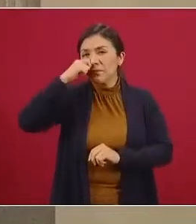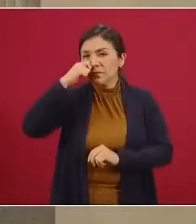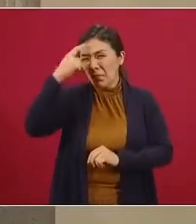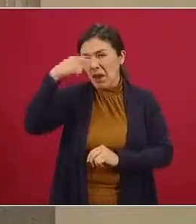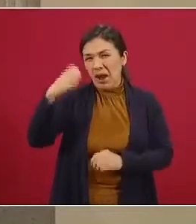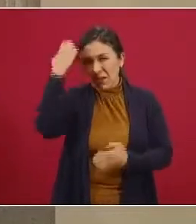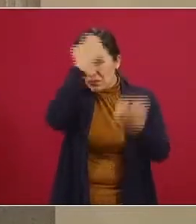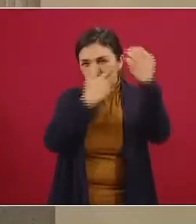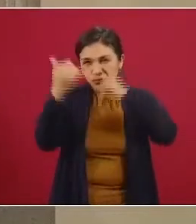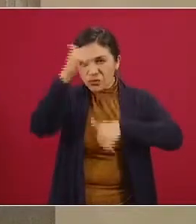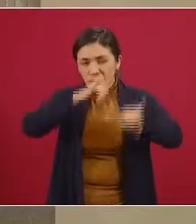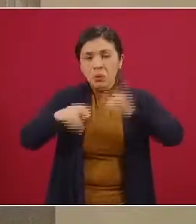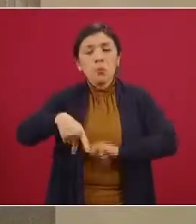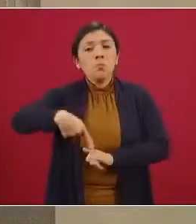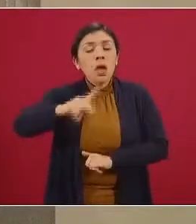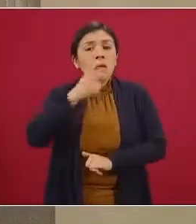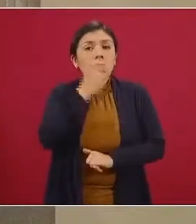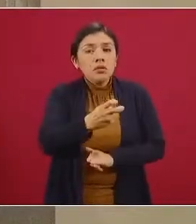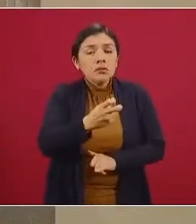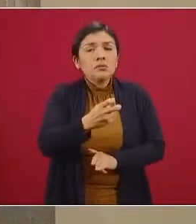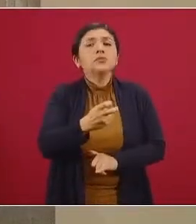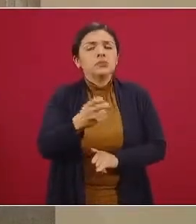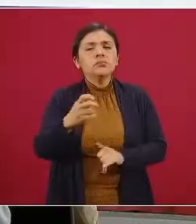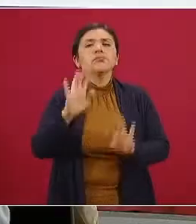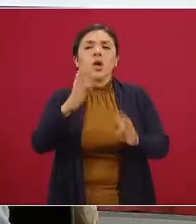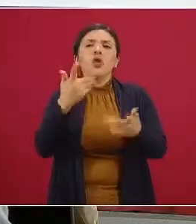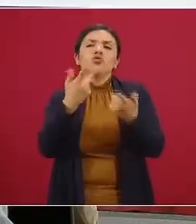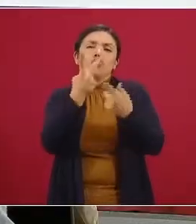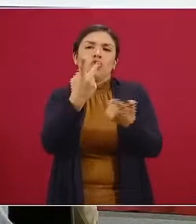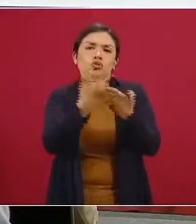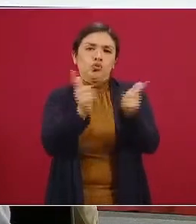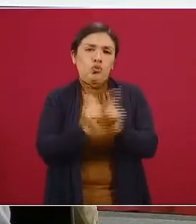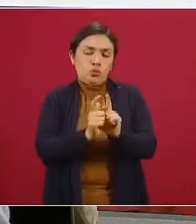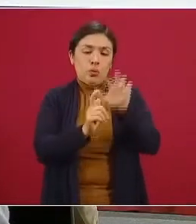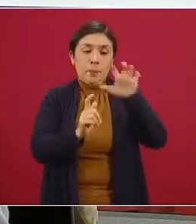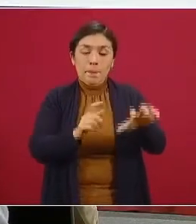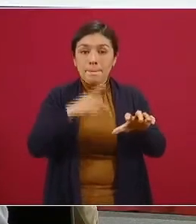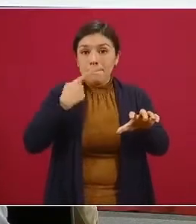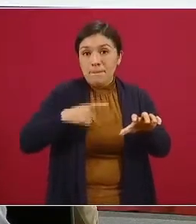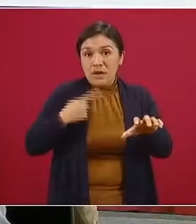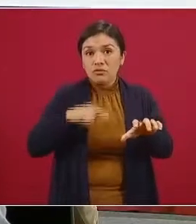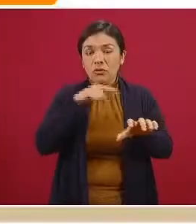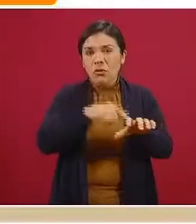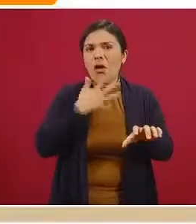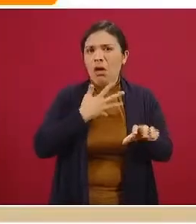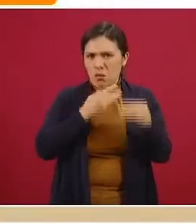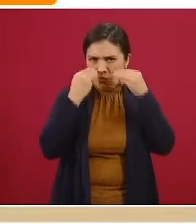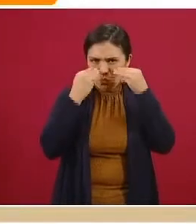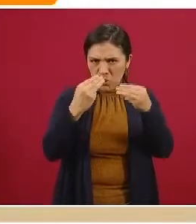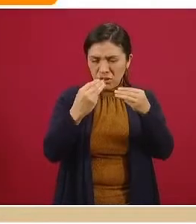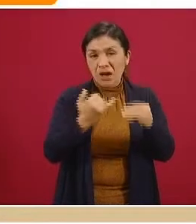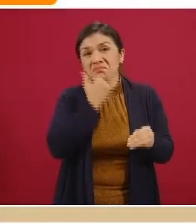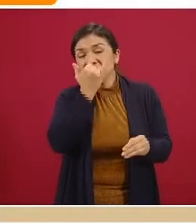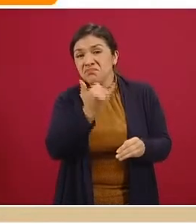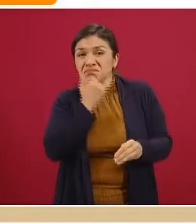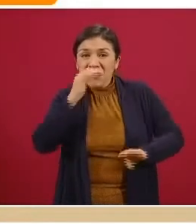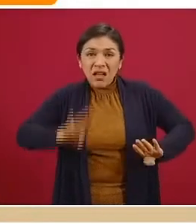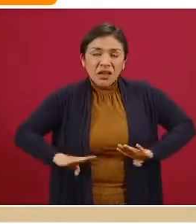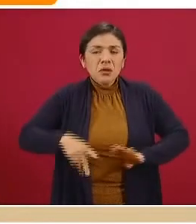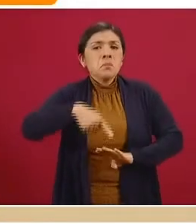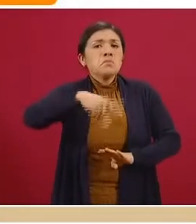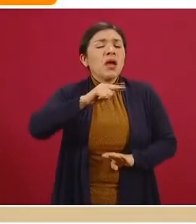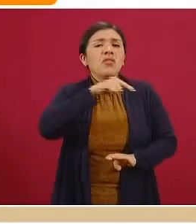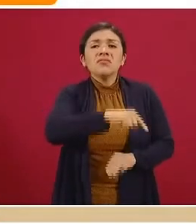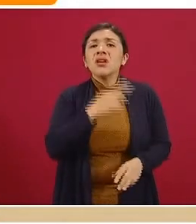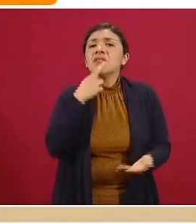muestra, pero por lo mismo a su vez las subclasificamos en 2 grupos. Aquellas personas que tienen una muestra son sospechosas, pero que